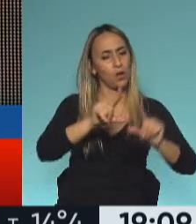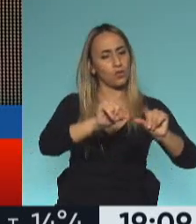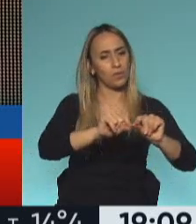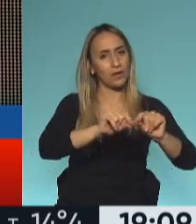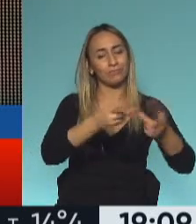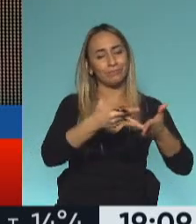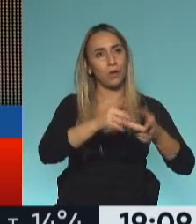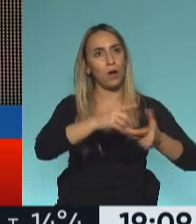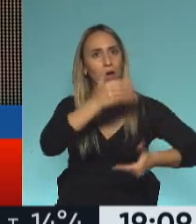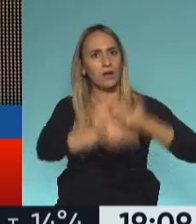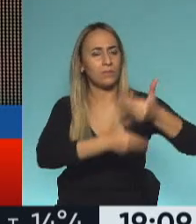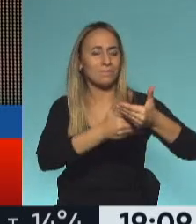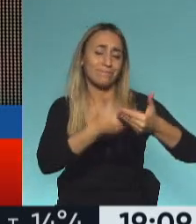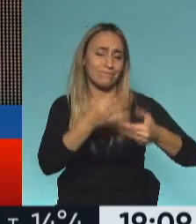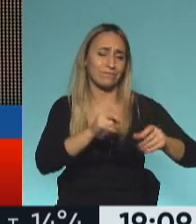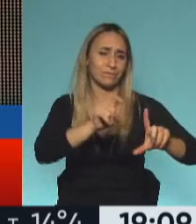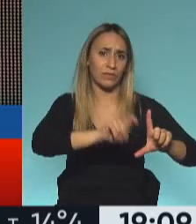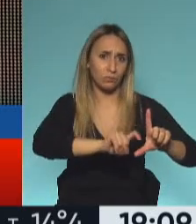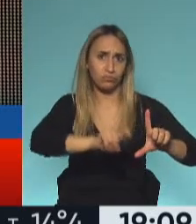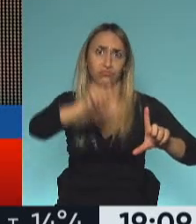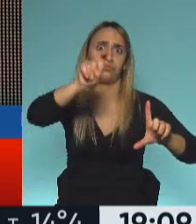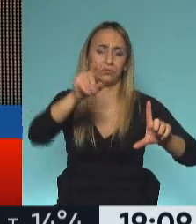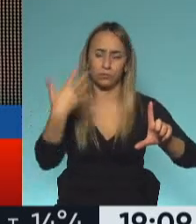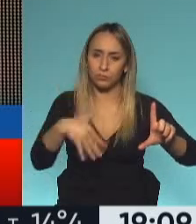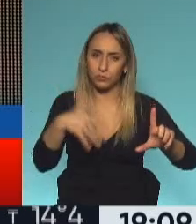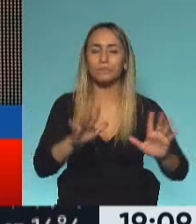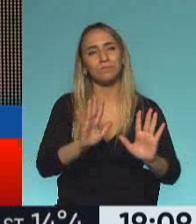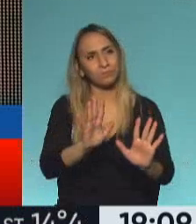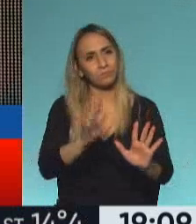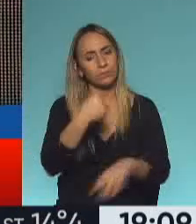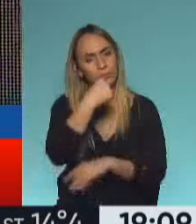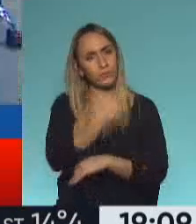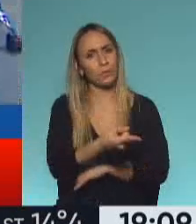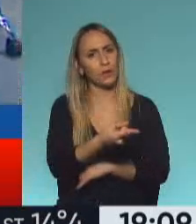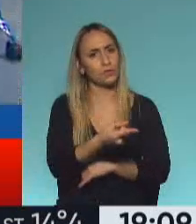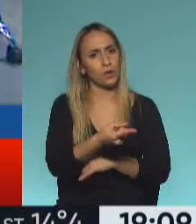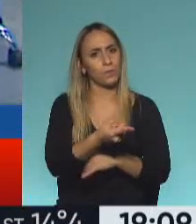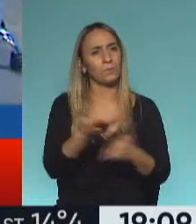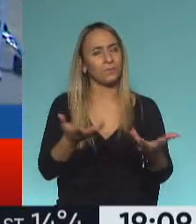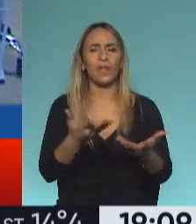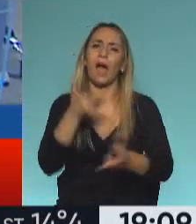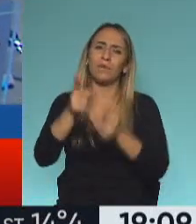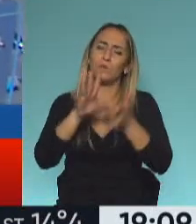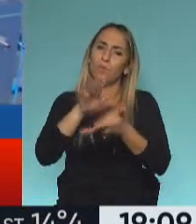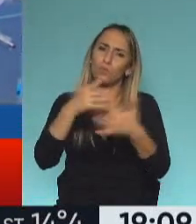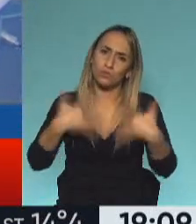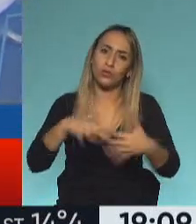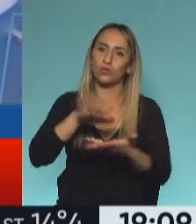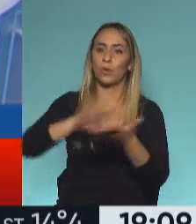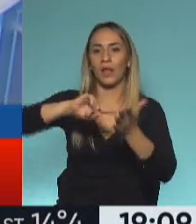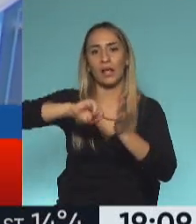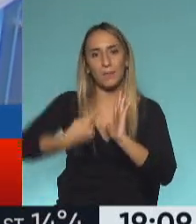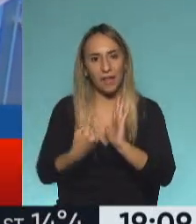a decir, involucionando esta curva. Doctor, ¿tiene algún... Hablamos mucho de Ciudad de Buenos Aires, de Provincia de Buenos Aires, los casos